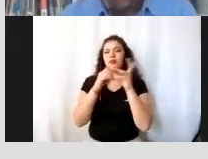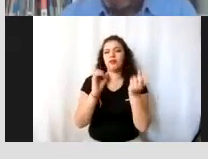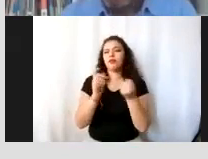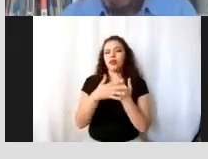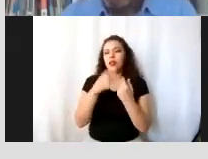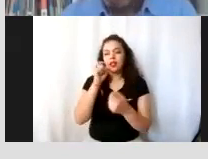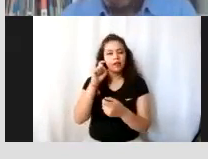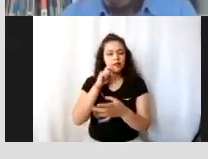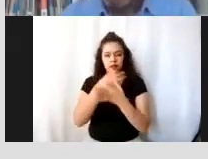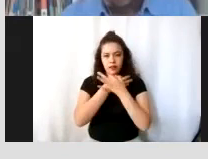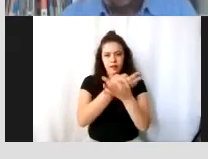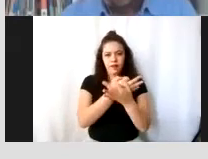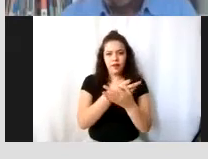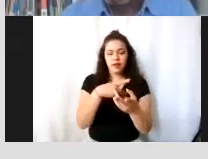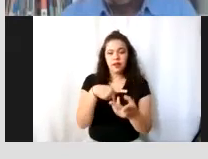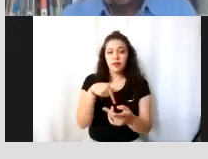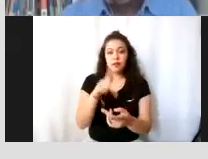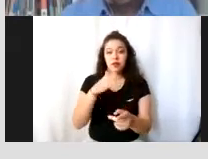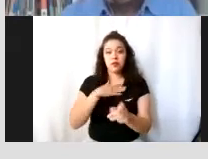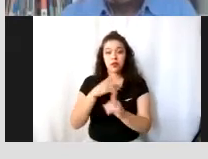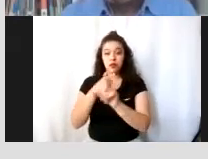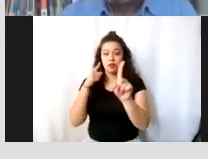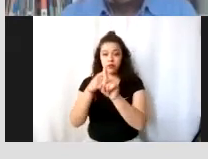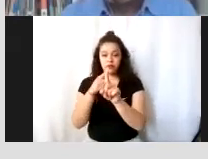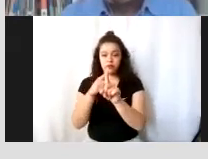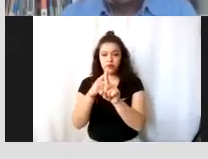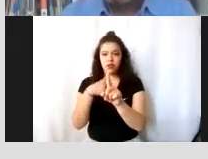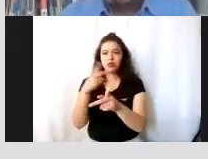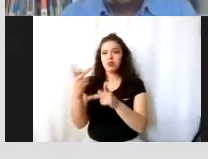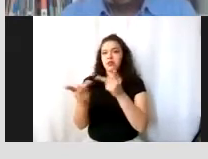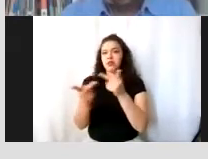sexual, pero ese no es mi objetivo, yo omito esa parte, ¿no?